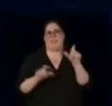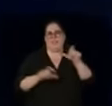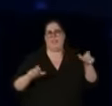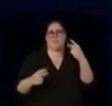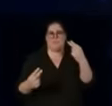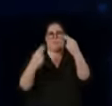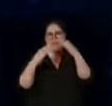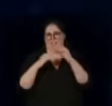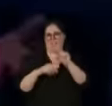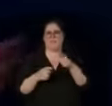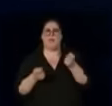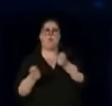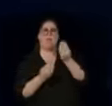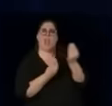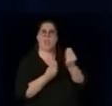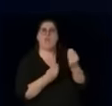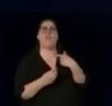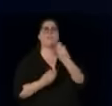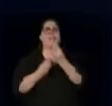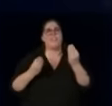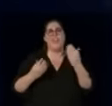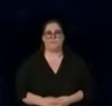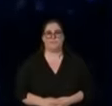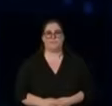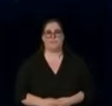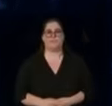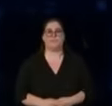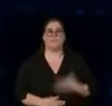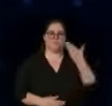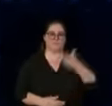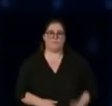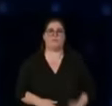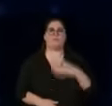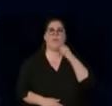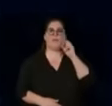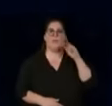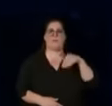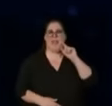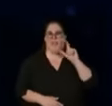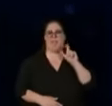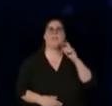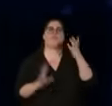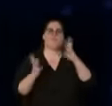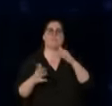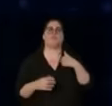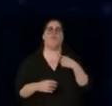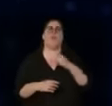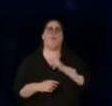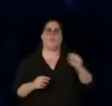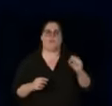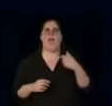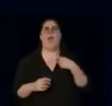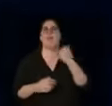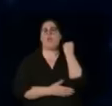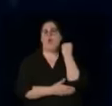ser presidentes. Así que, bueno, expectativa para ver cómo se mueven desde el punto de vista corporal, además de lo discursivo, en este último tramo